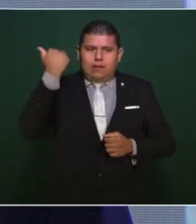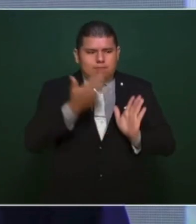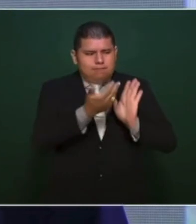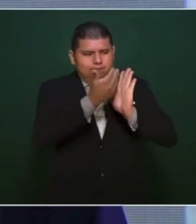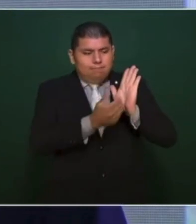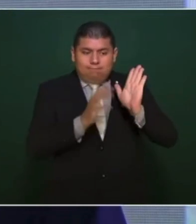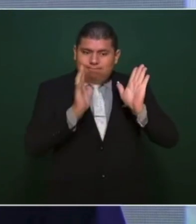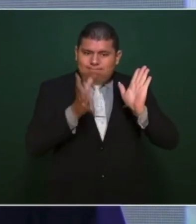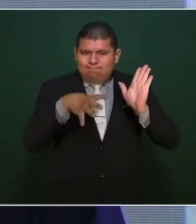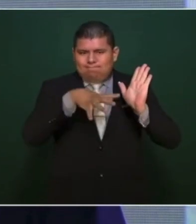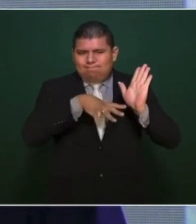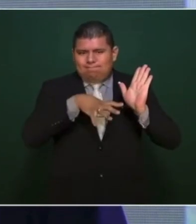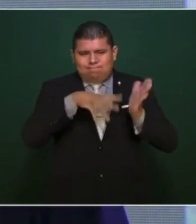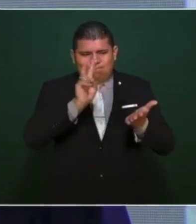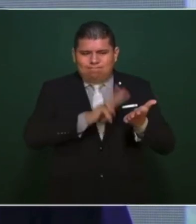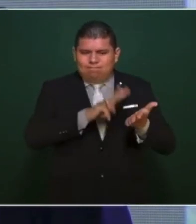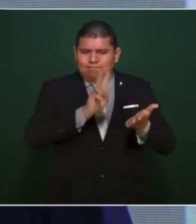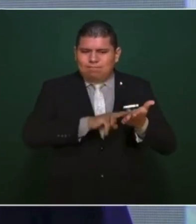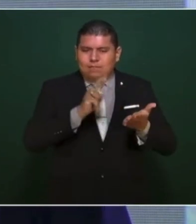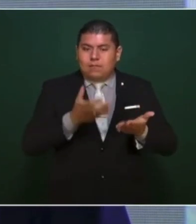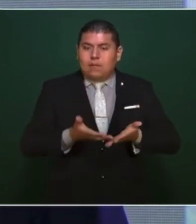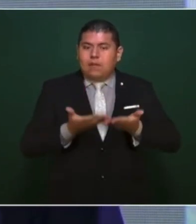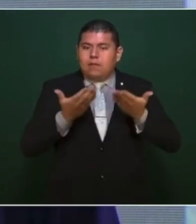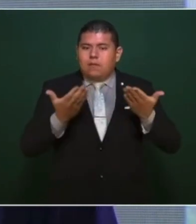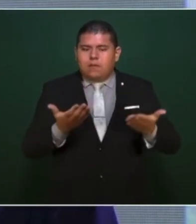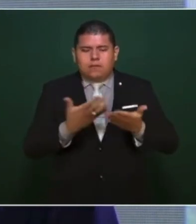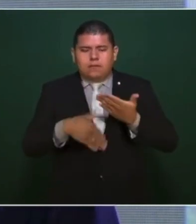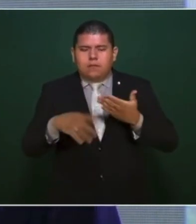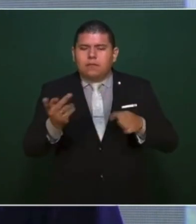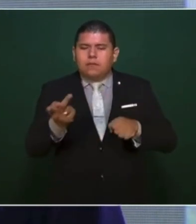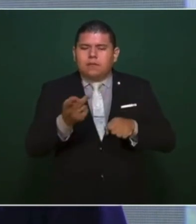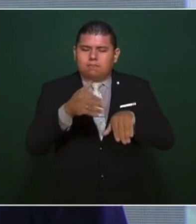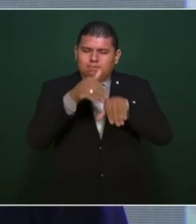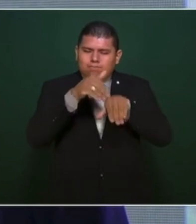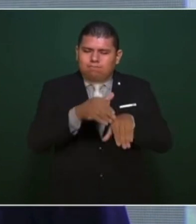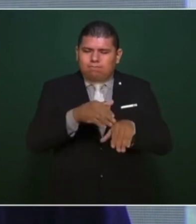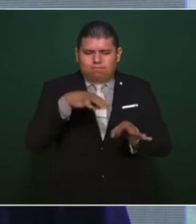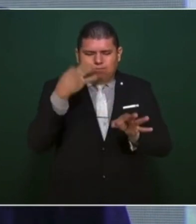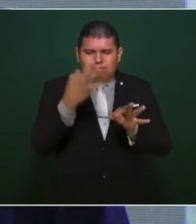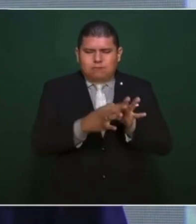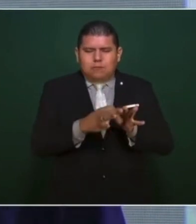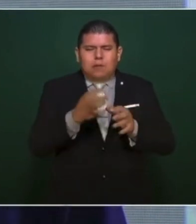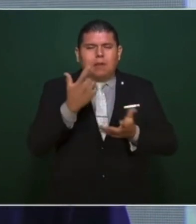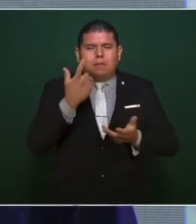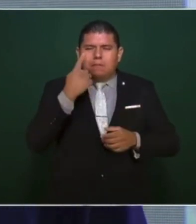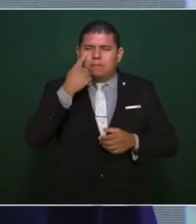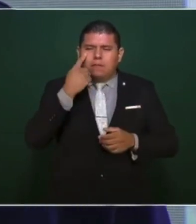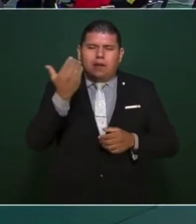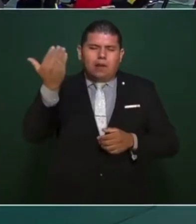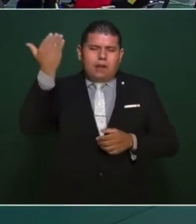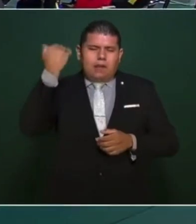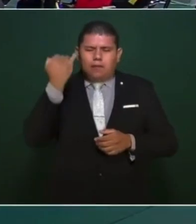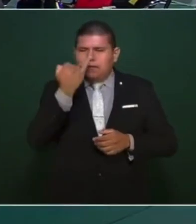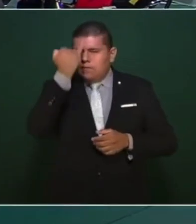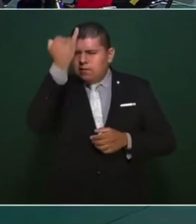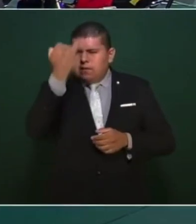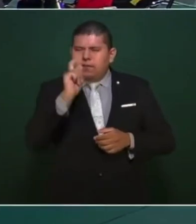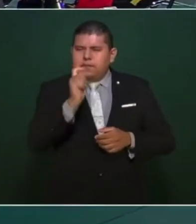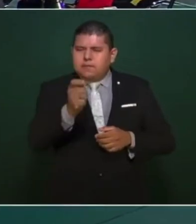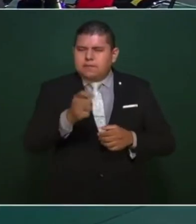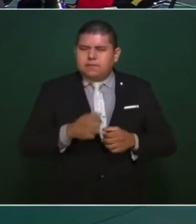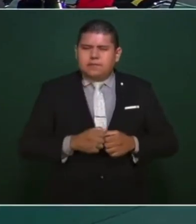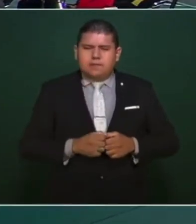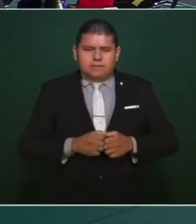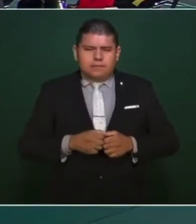acuerdo, se va a aplicar. Originalmente estaba pensado para